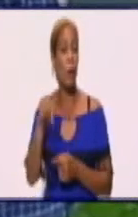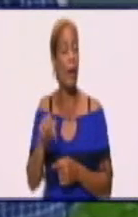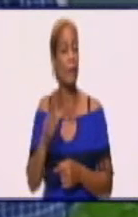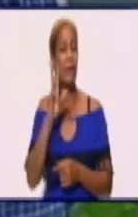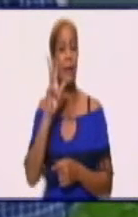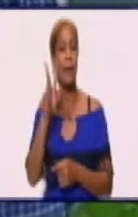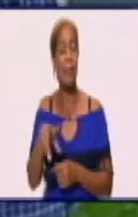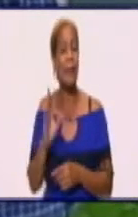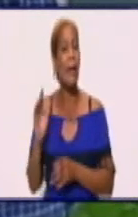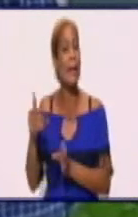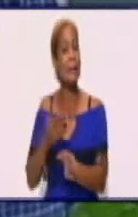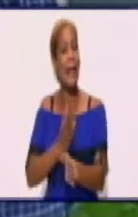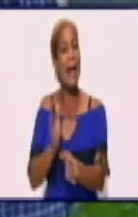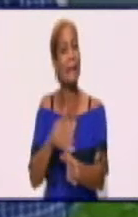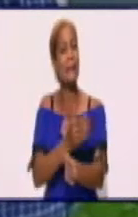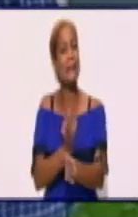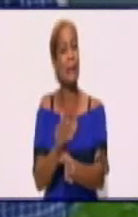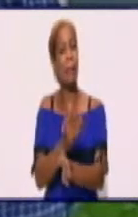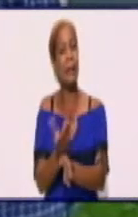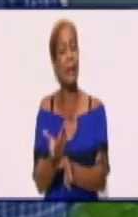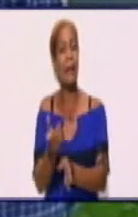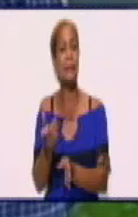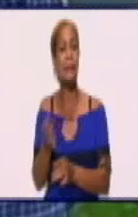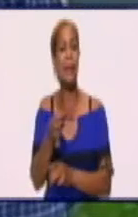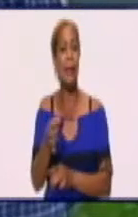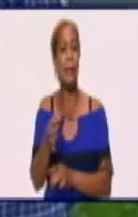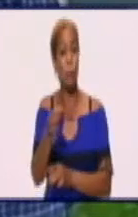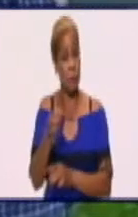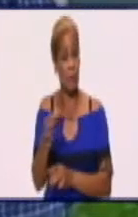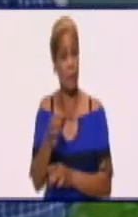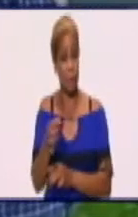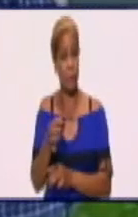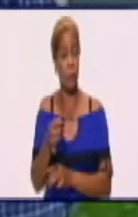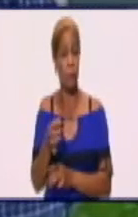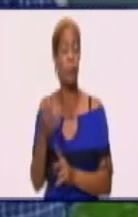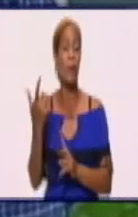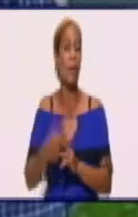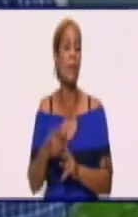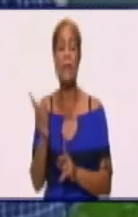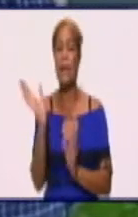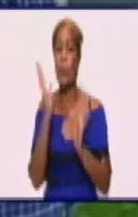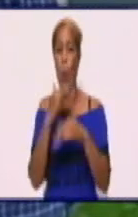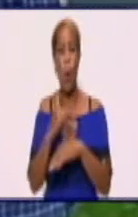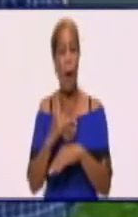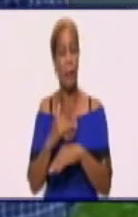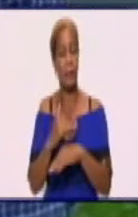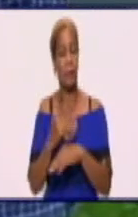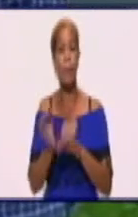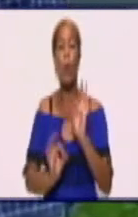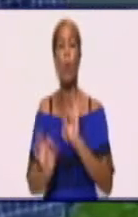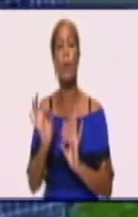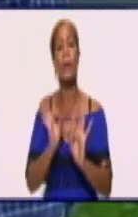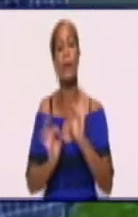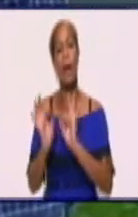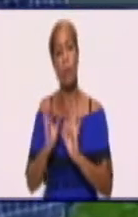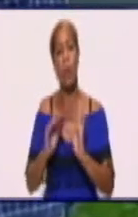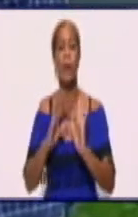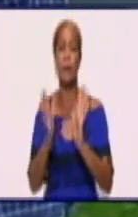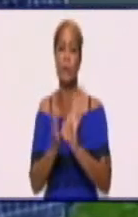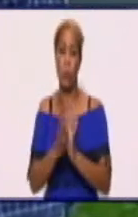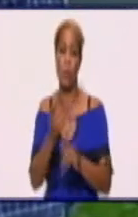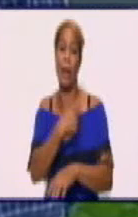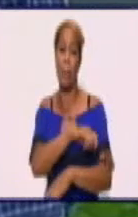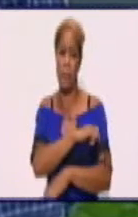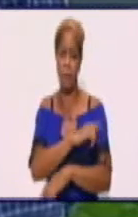bajo riesgo, de la baja percepción del riesgo que tiene la población en Manzanillo. Y yo sé que este programa se